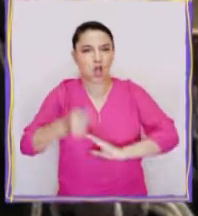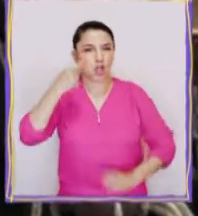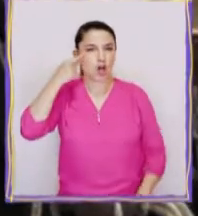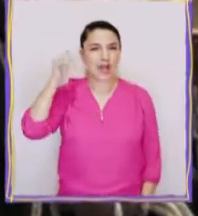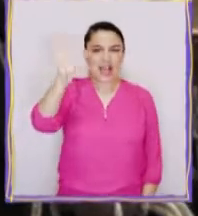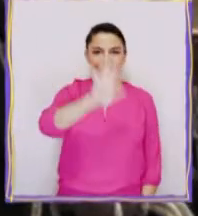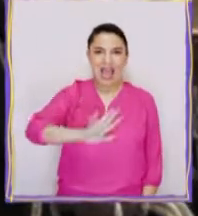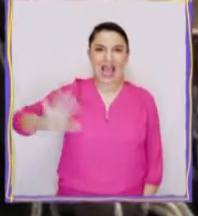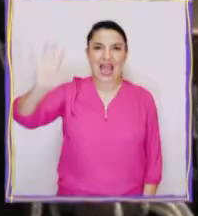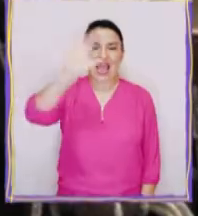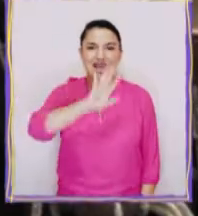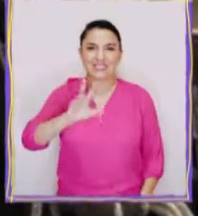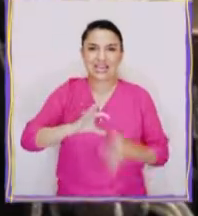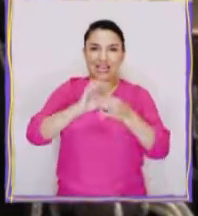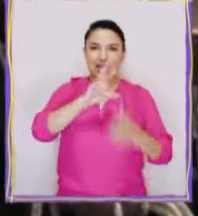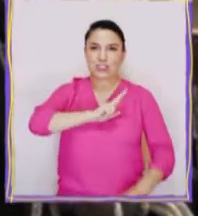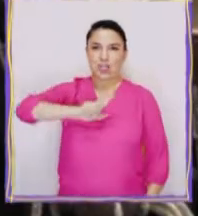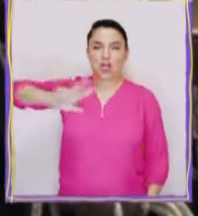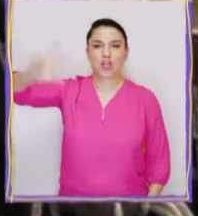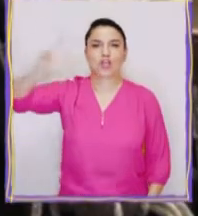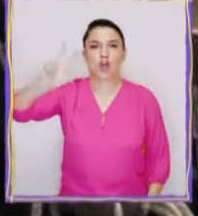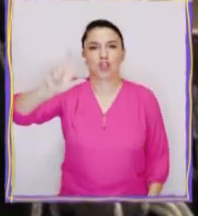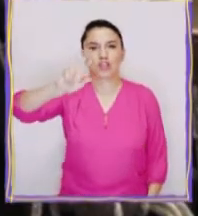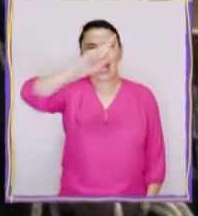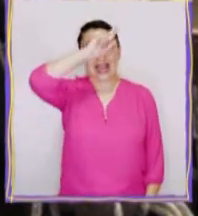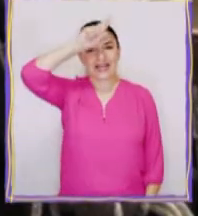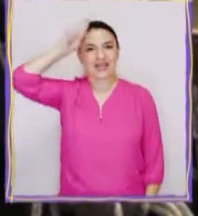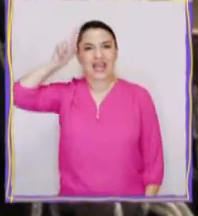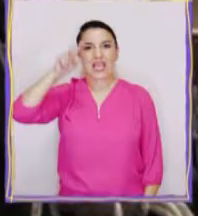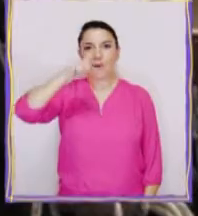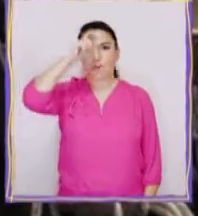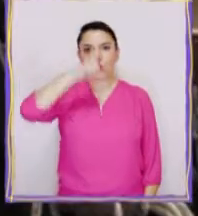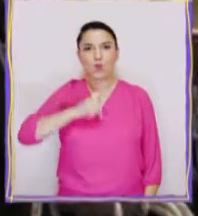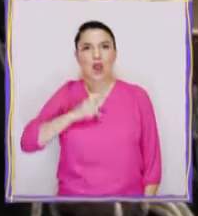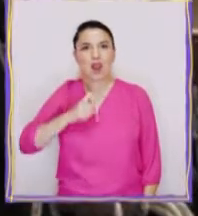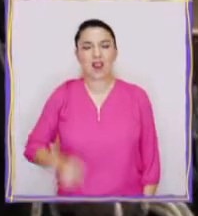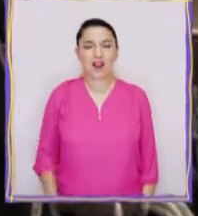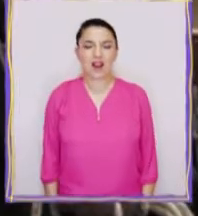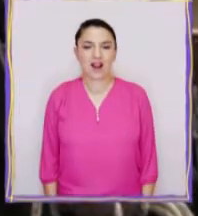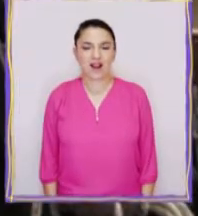Asia. Todo por la gloria de Dios y del rey de Portugal.